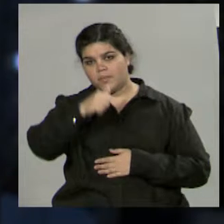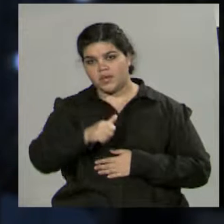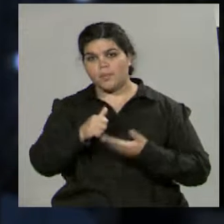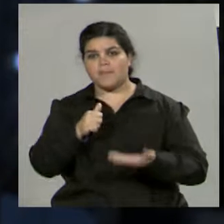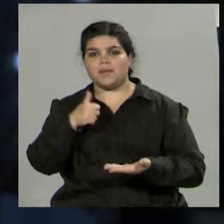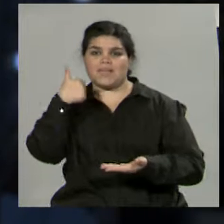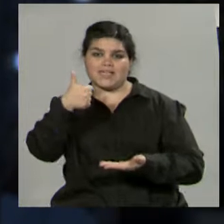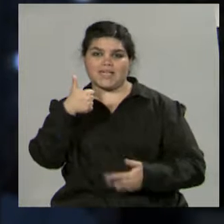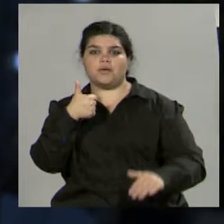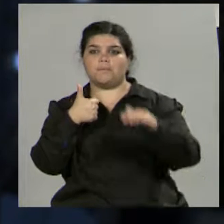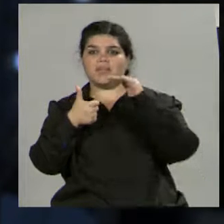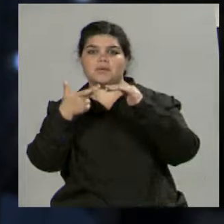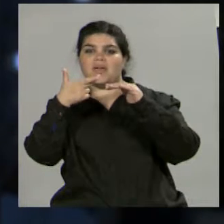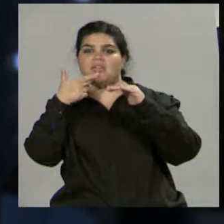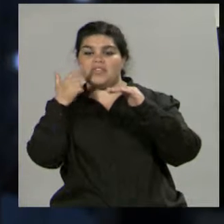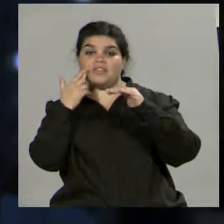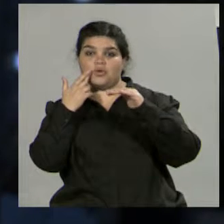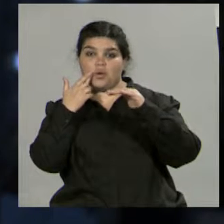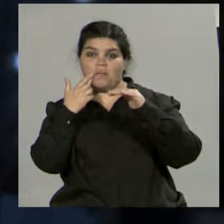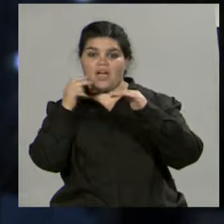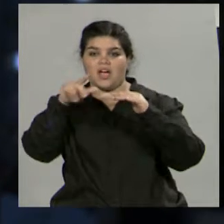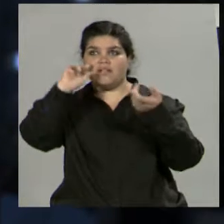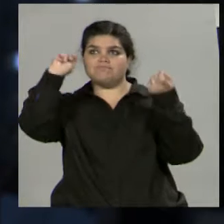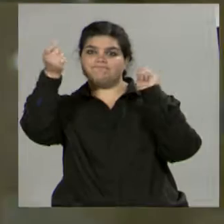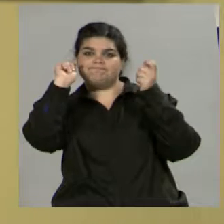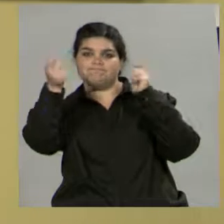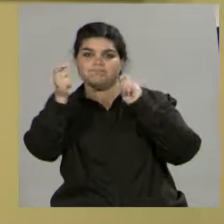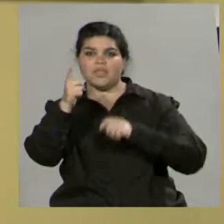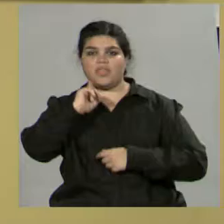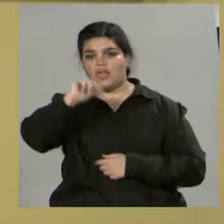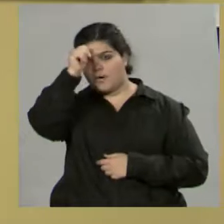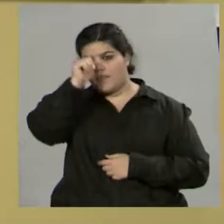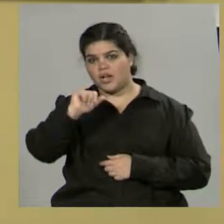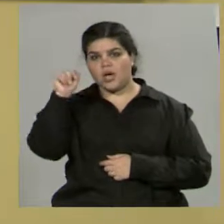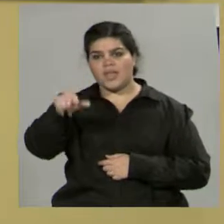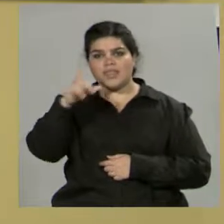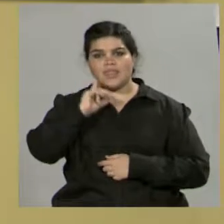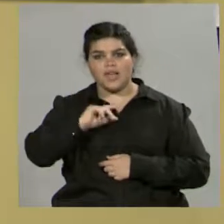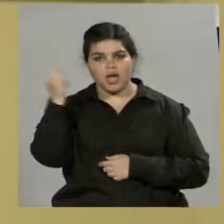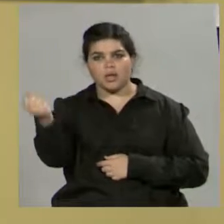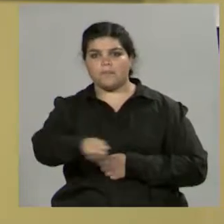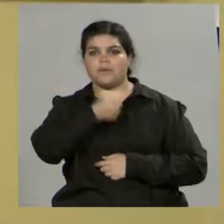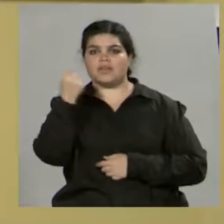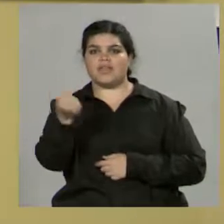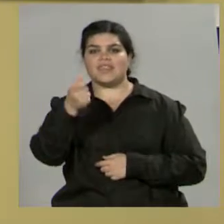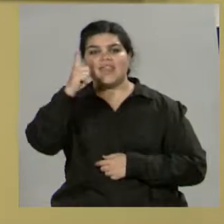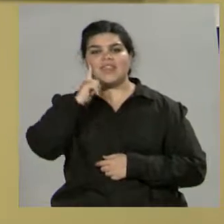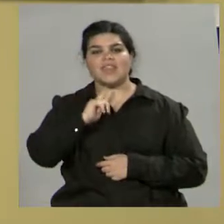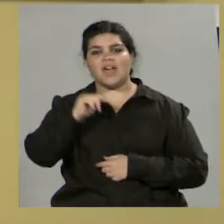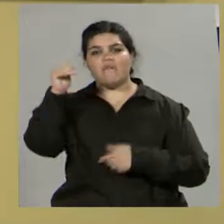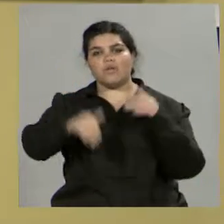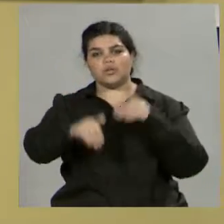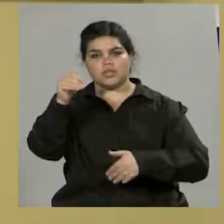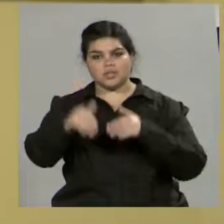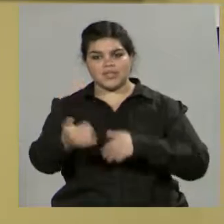de 6, máxima de 19 y nubosidad variable. El domingo, día importante, día de elecciones, las hemos